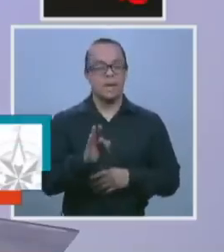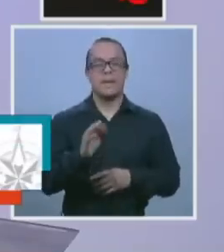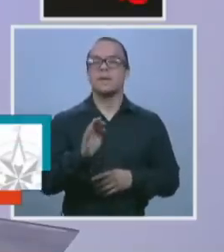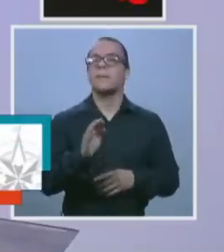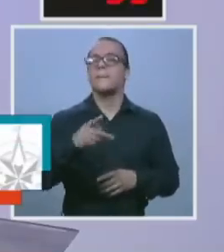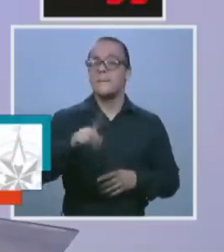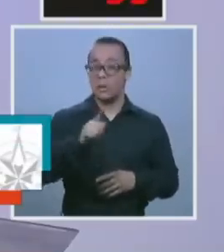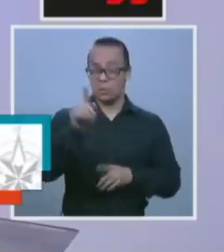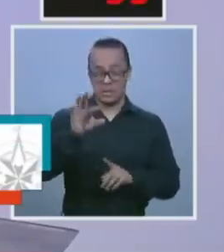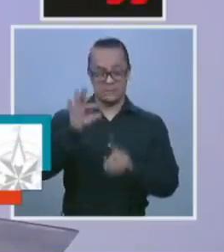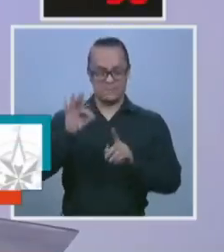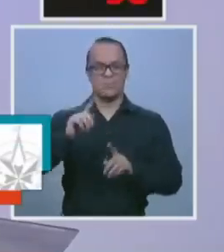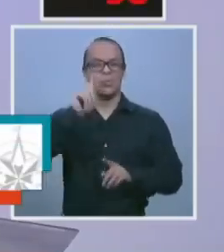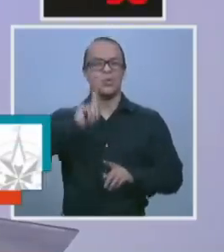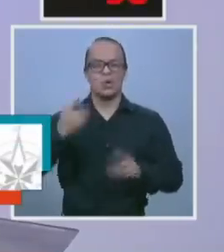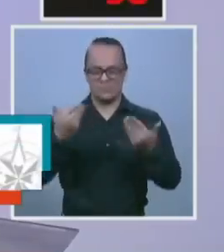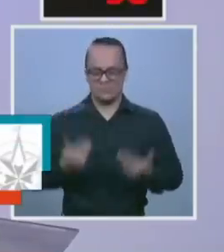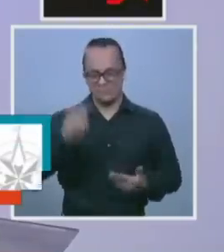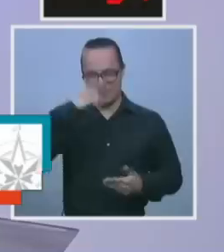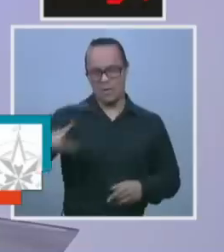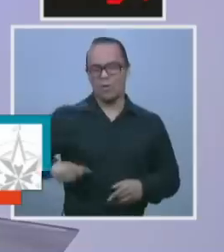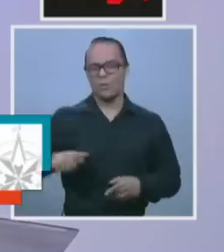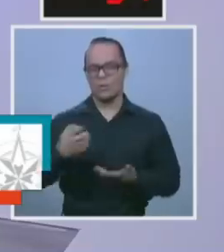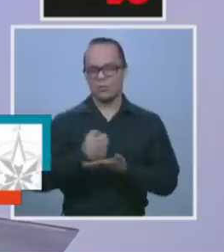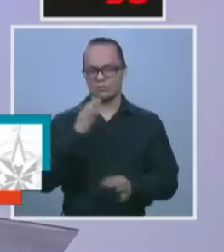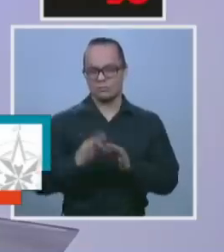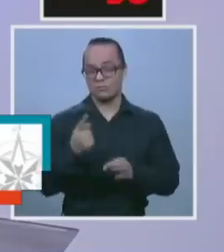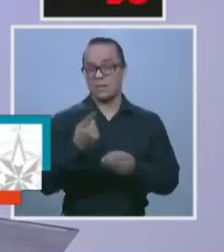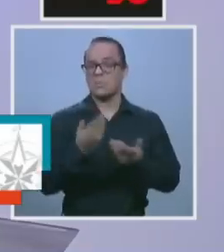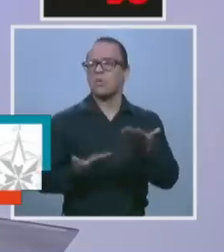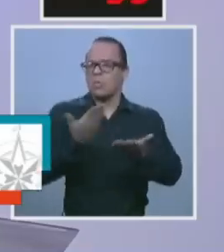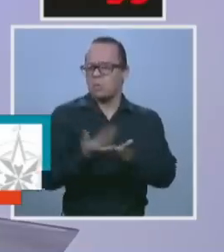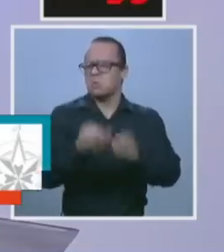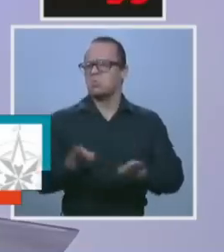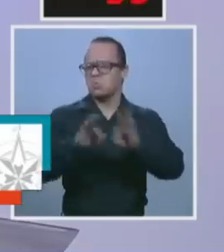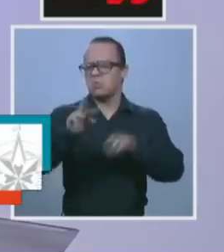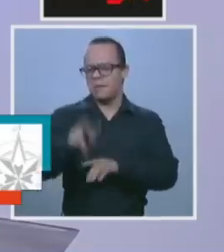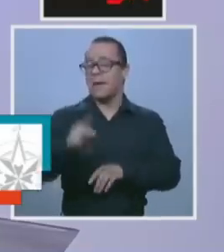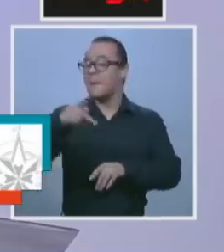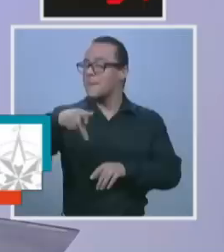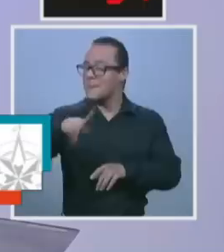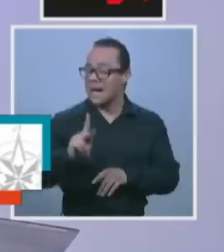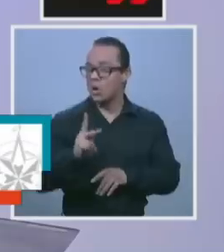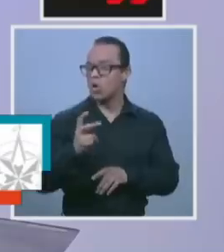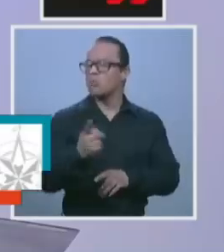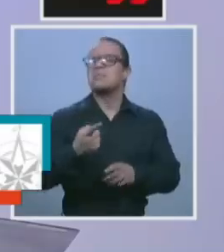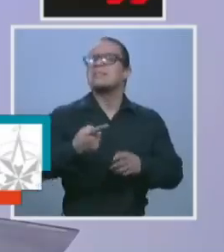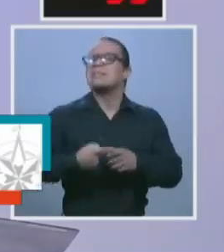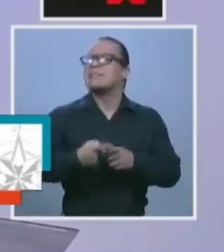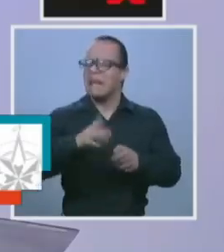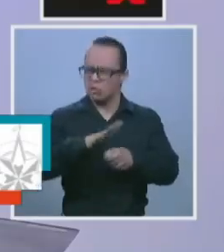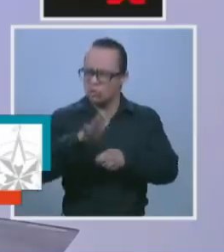Si eliges a la mujer correcta para gobernar, son importantes las propuestas, sí, pero son fundamentales. ¿Quién tiene